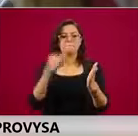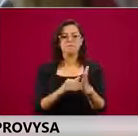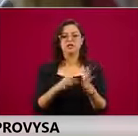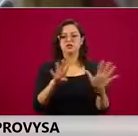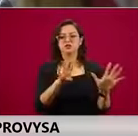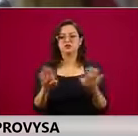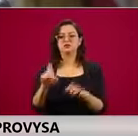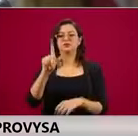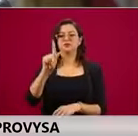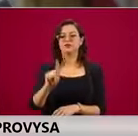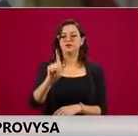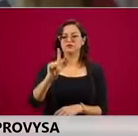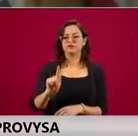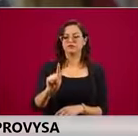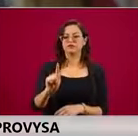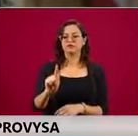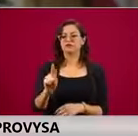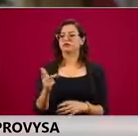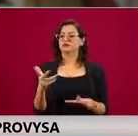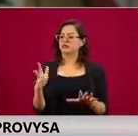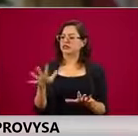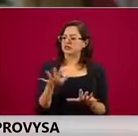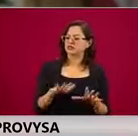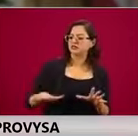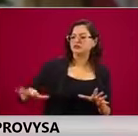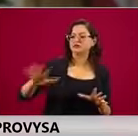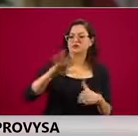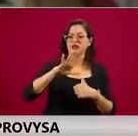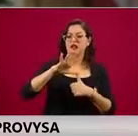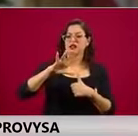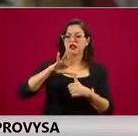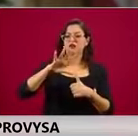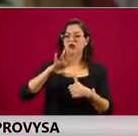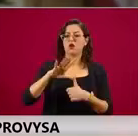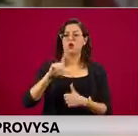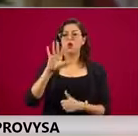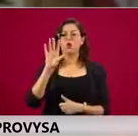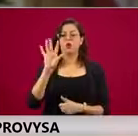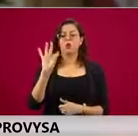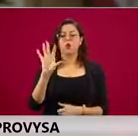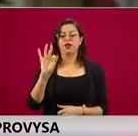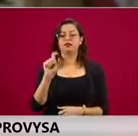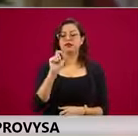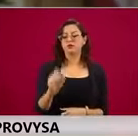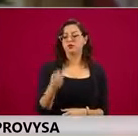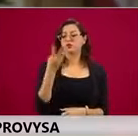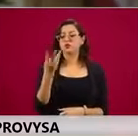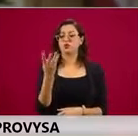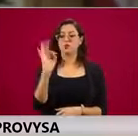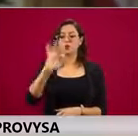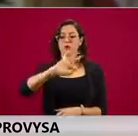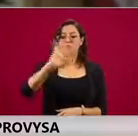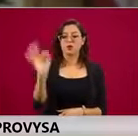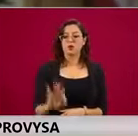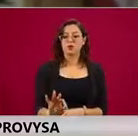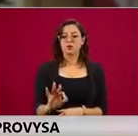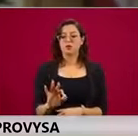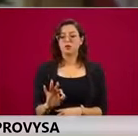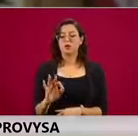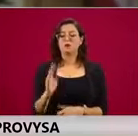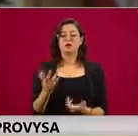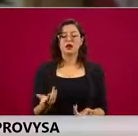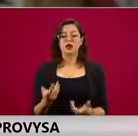yo comentaba, dije, cumplió perfectamente. Si a mí me convenció que soy un fuerte crítico de Andrés Manuel López